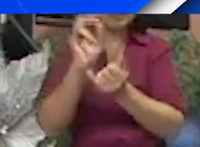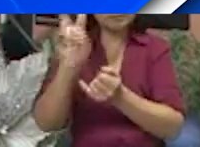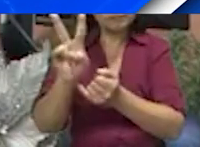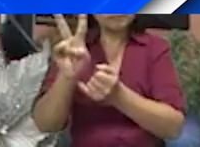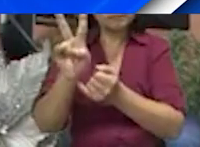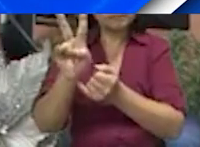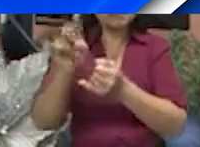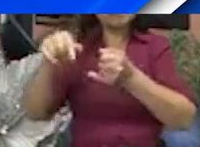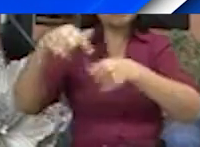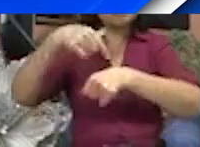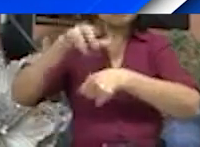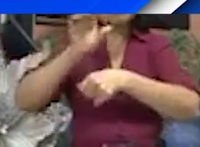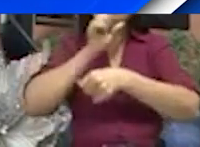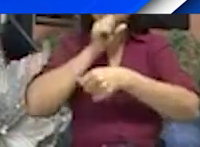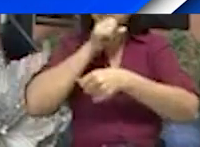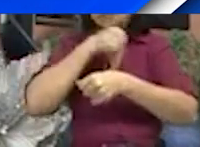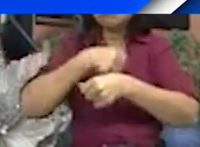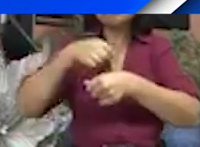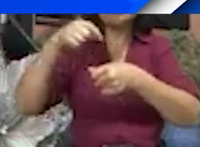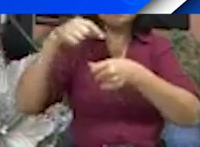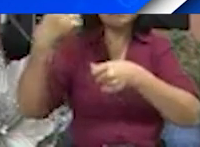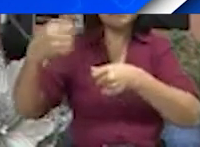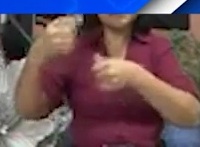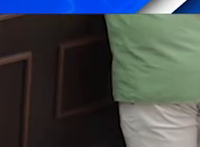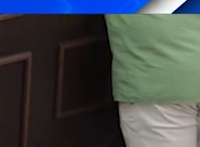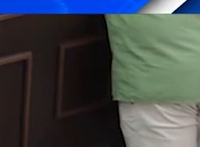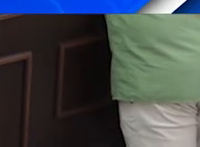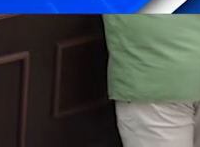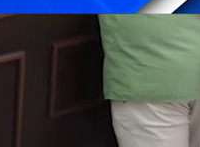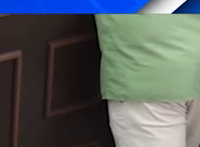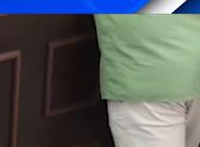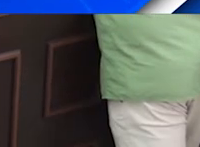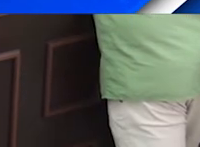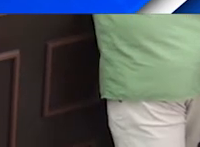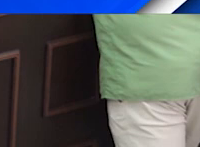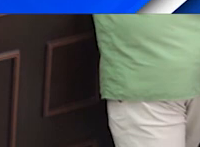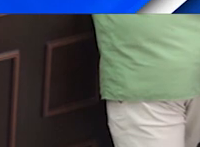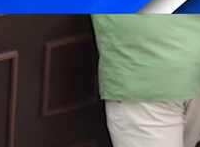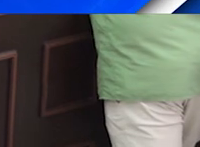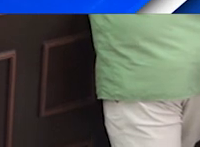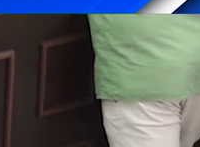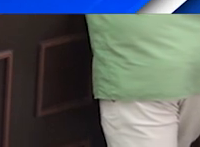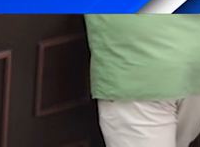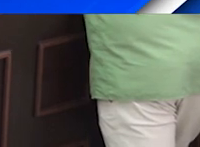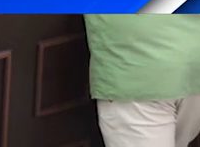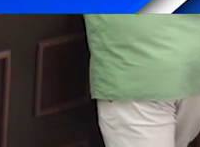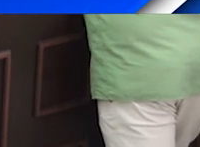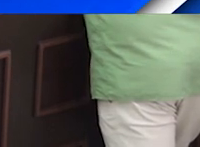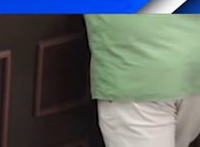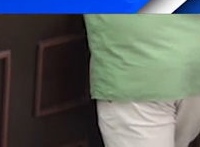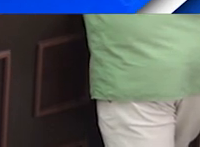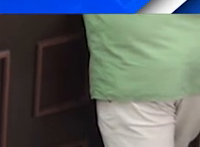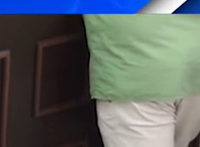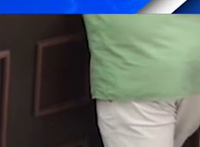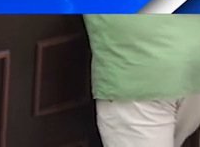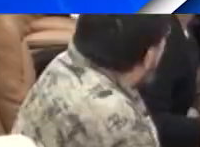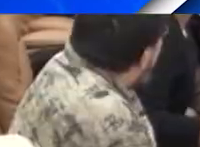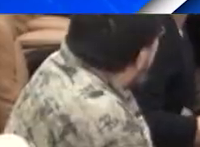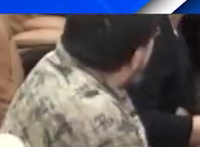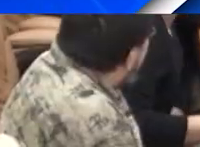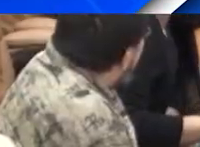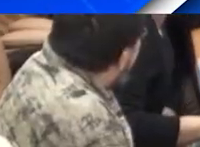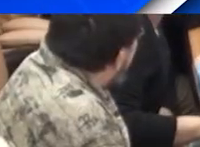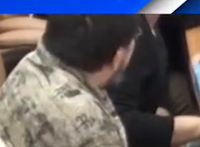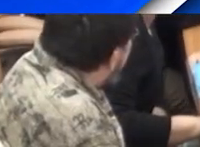internacionales, 2. Registro de normas sin vigencias o derecho histórico, 20 normas. Registro de normas consolidadas, 1 norma.